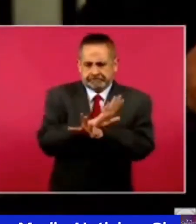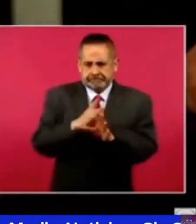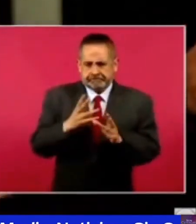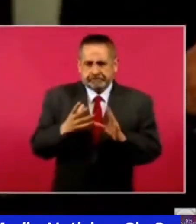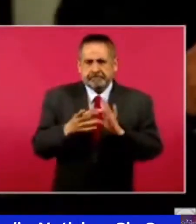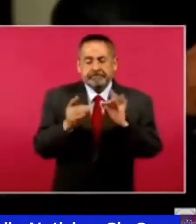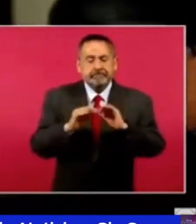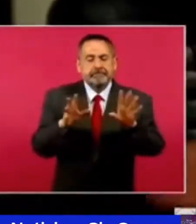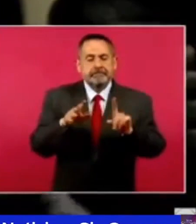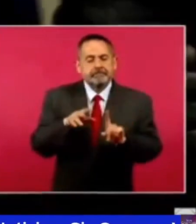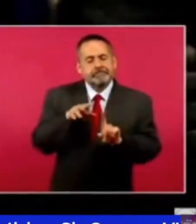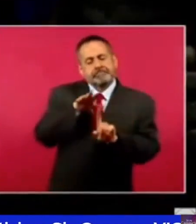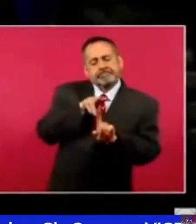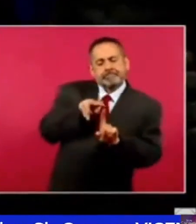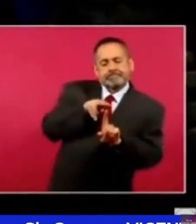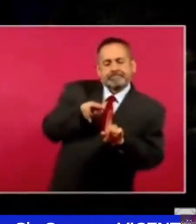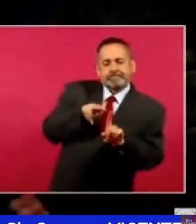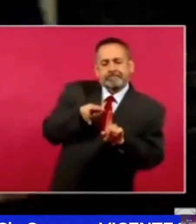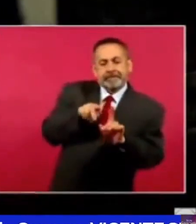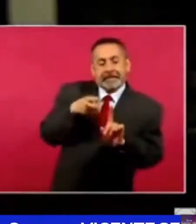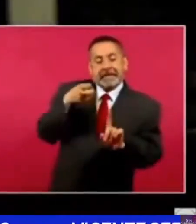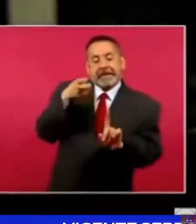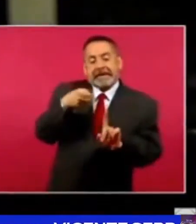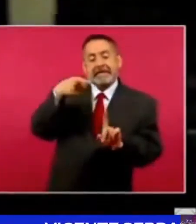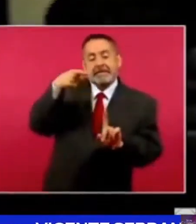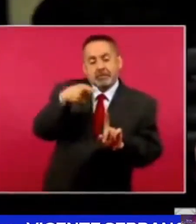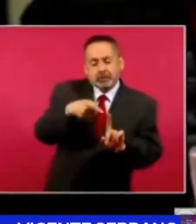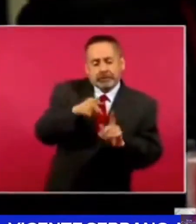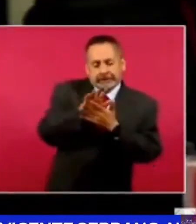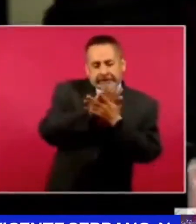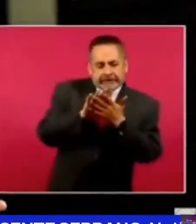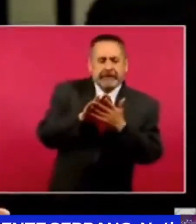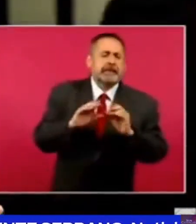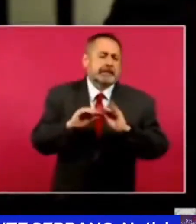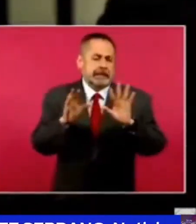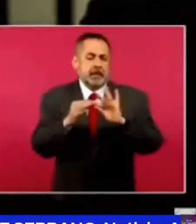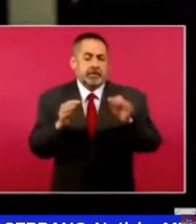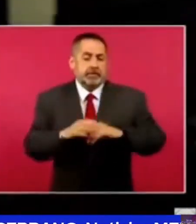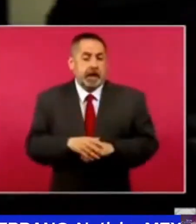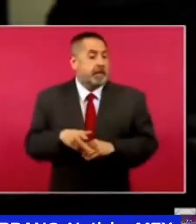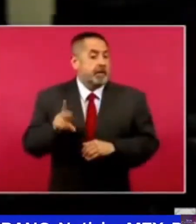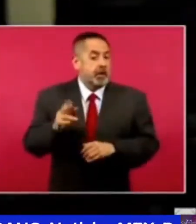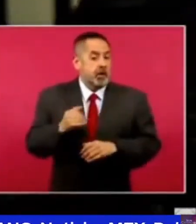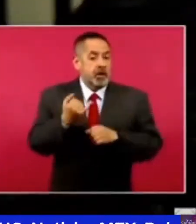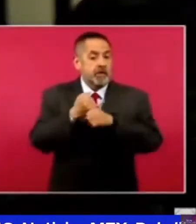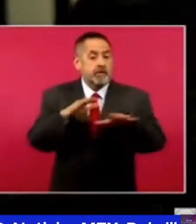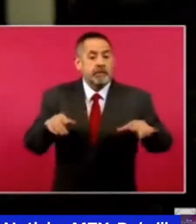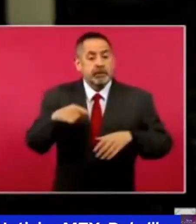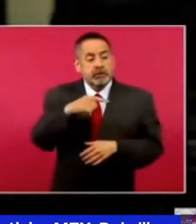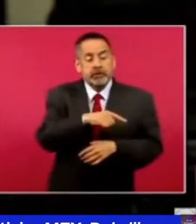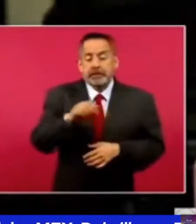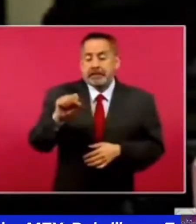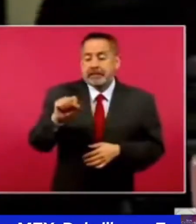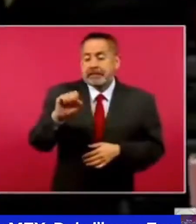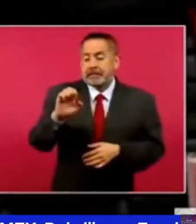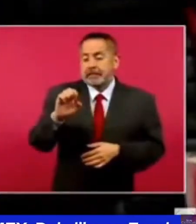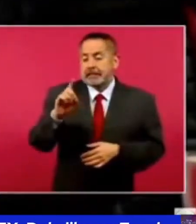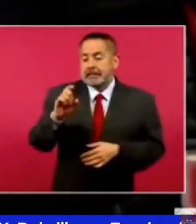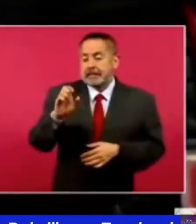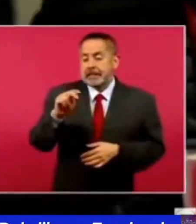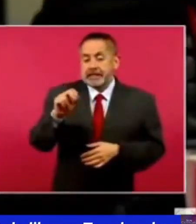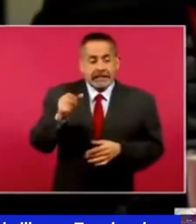una interpretación de esa cifra en específico, de acuerdo con la información que compartió Sedena, pues sí hay